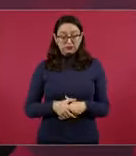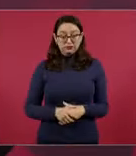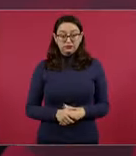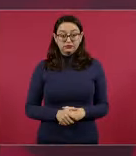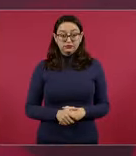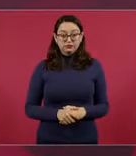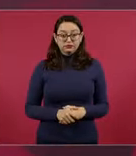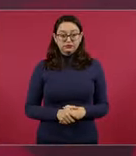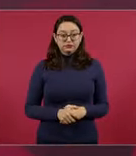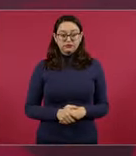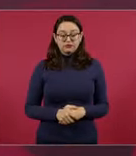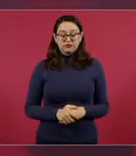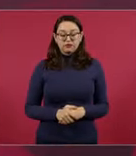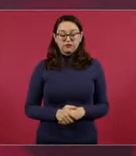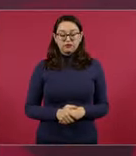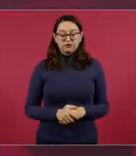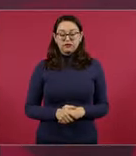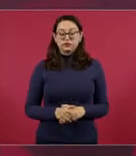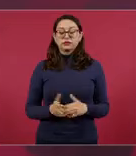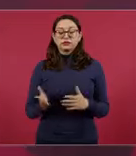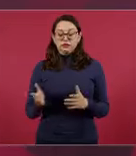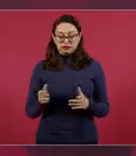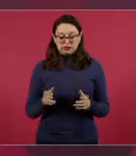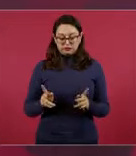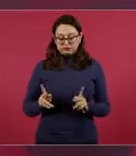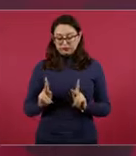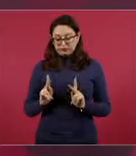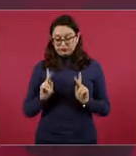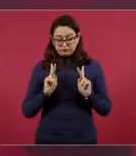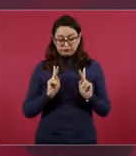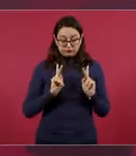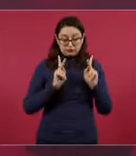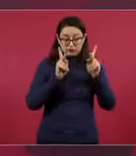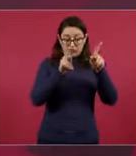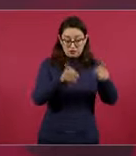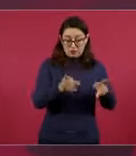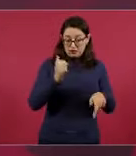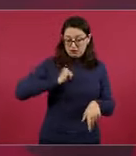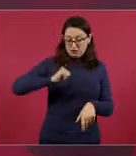Y se dejó el tren anterior, digo, el puente anterior.